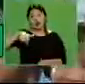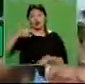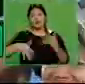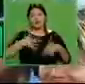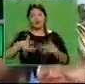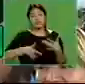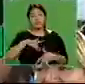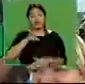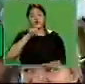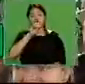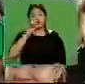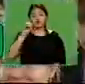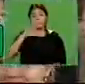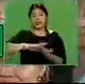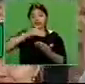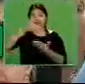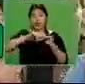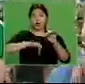200 computadoras canaima.